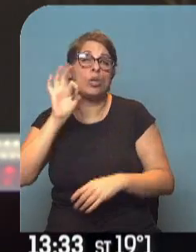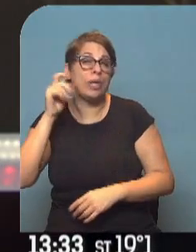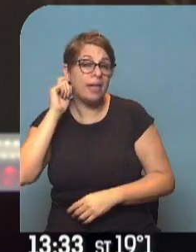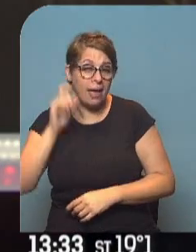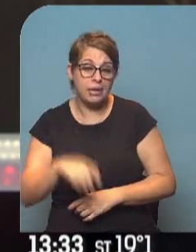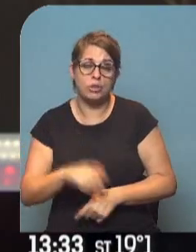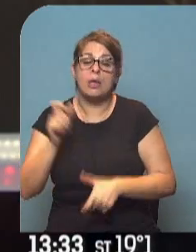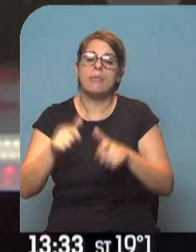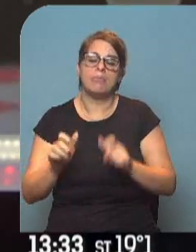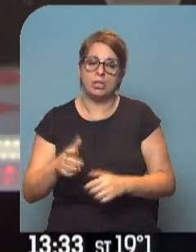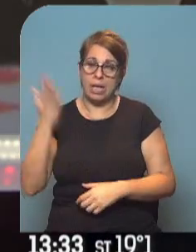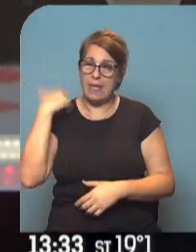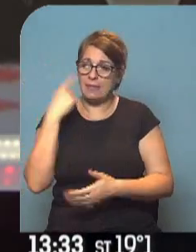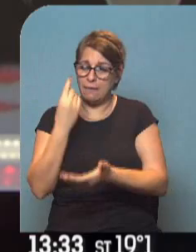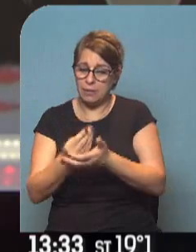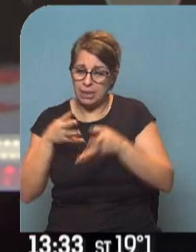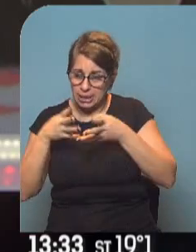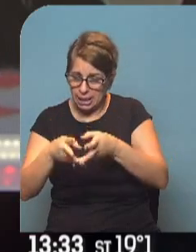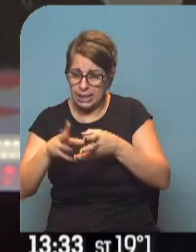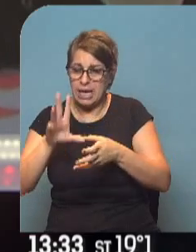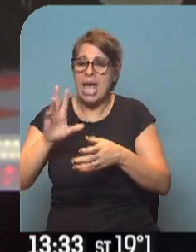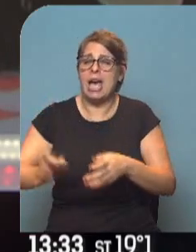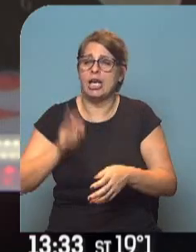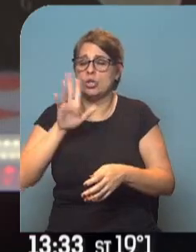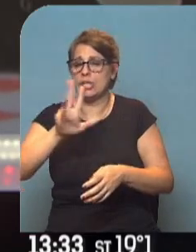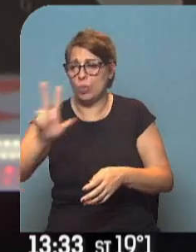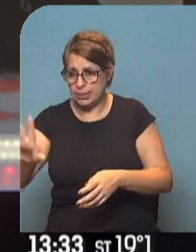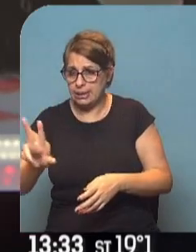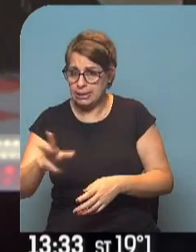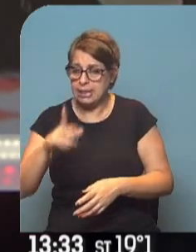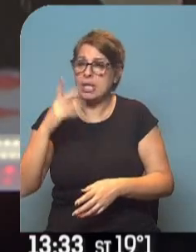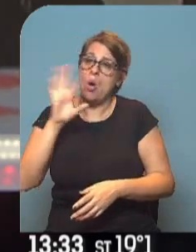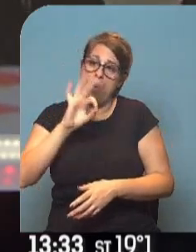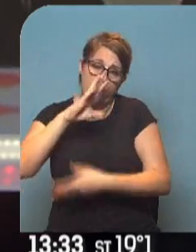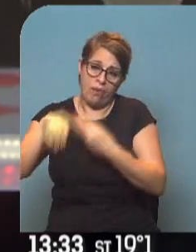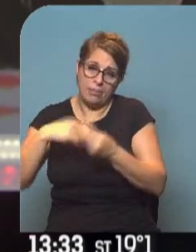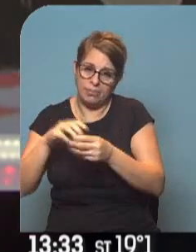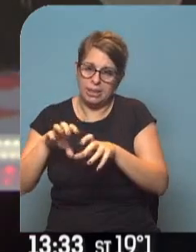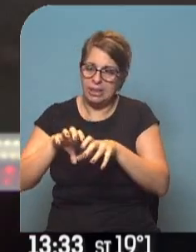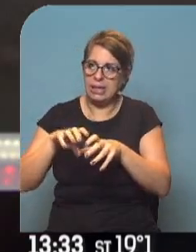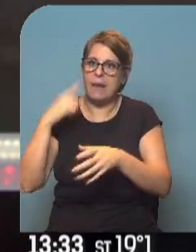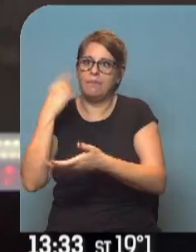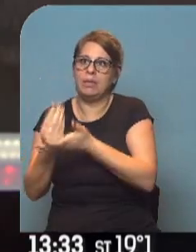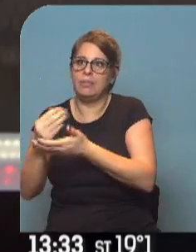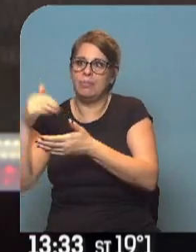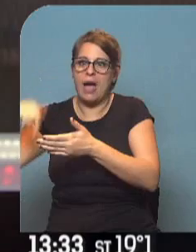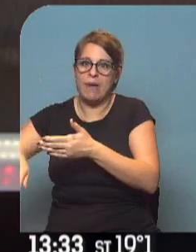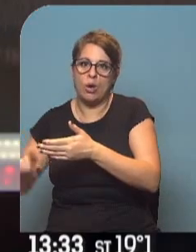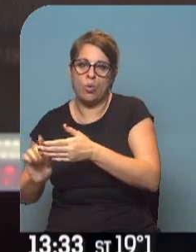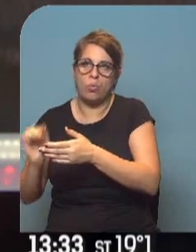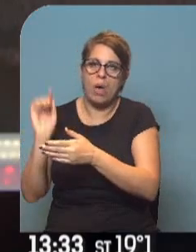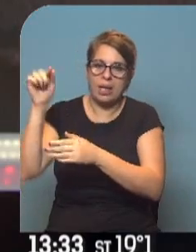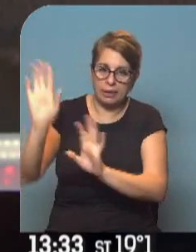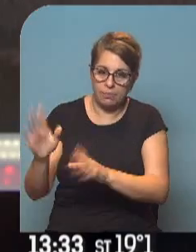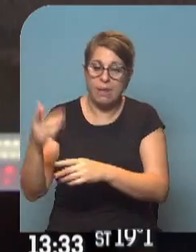decir, aquellos que vivieron la guerra del 53 o tuvieron familiares que quedaron de un lado o del otro después de la guerra que